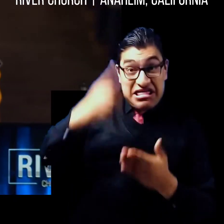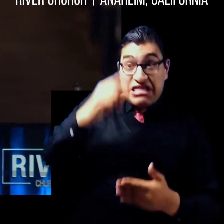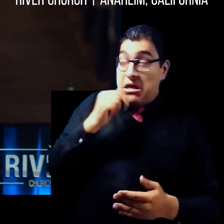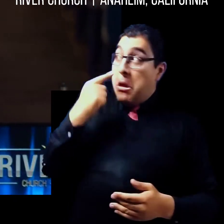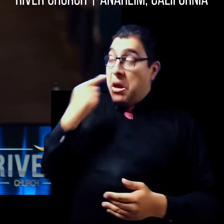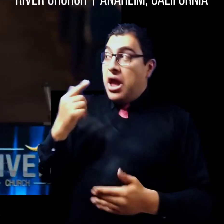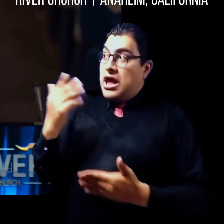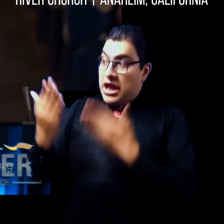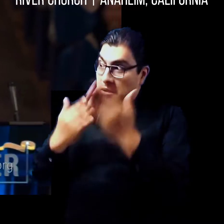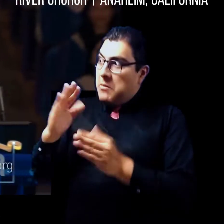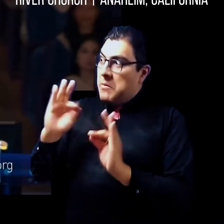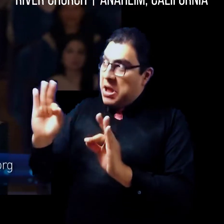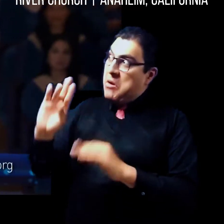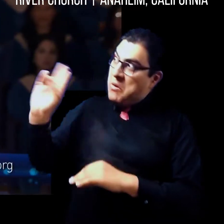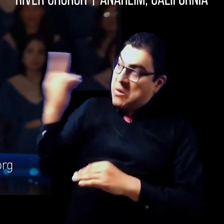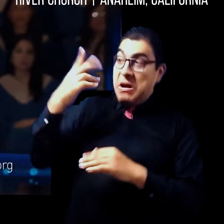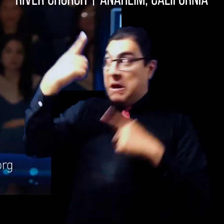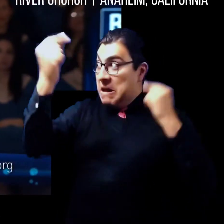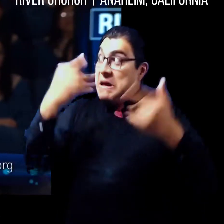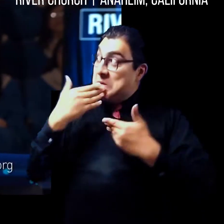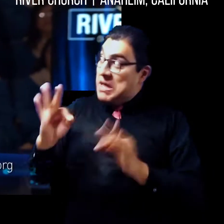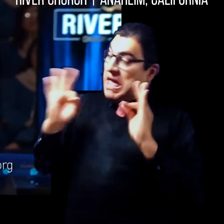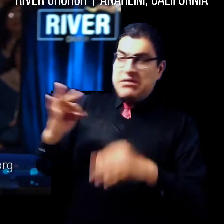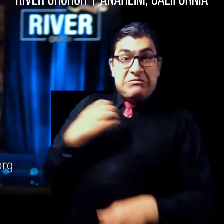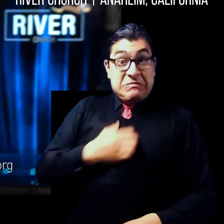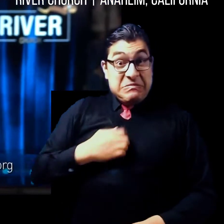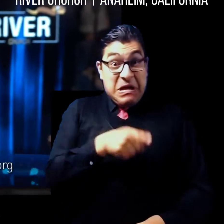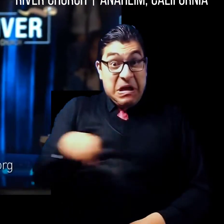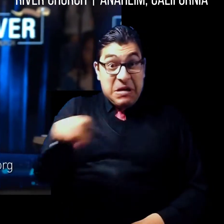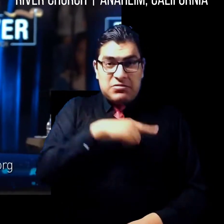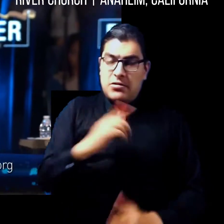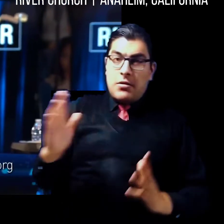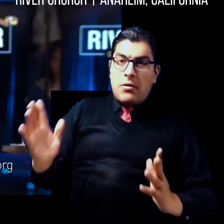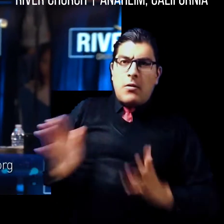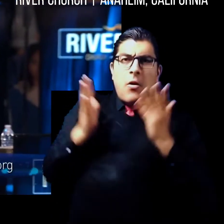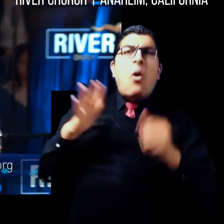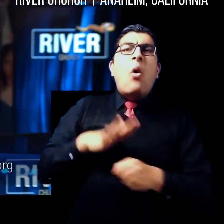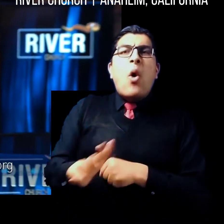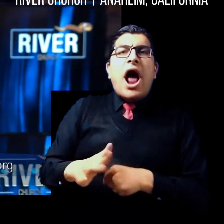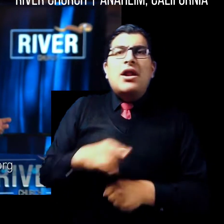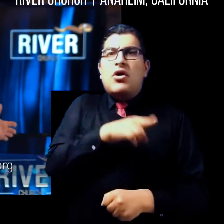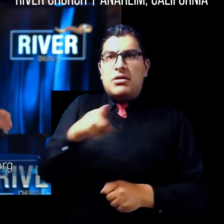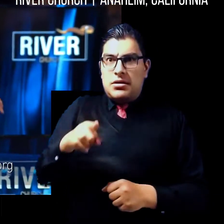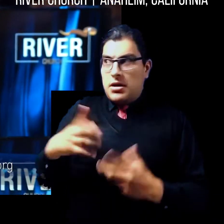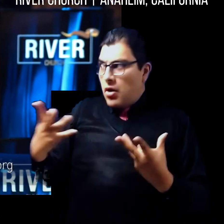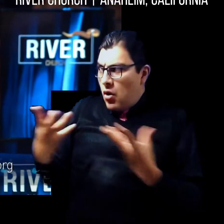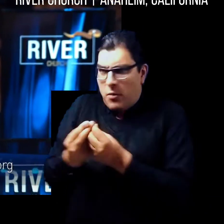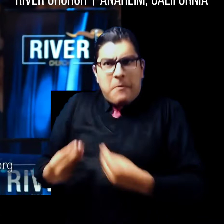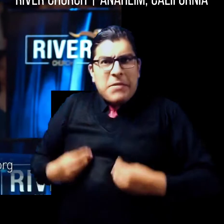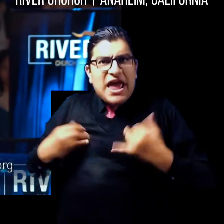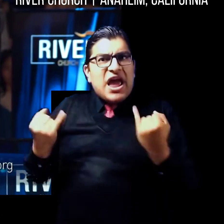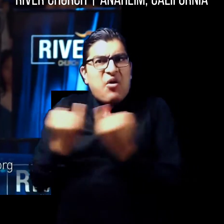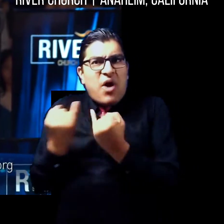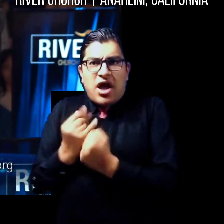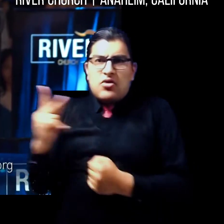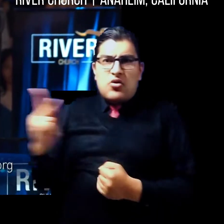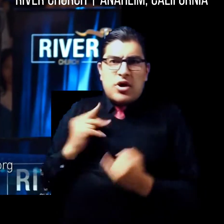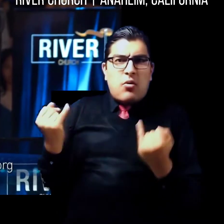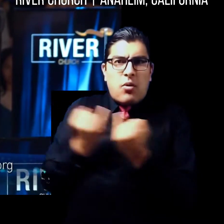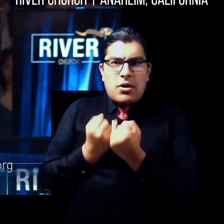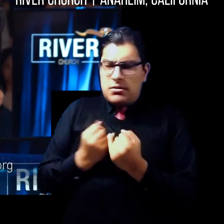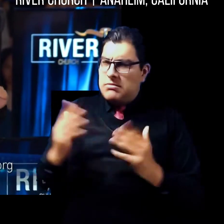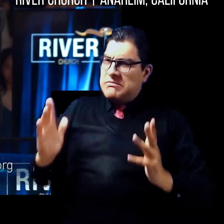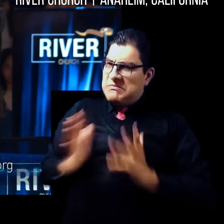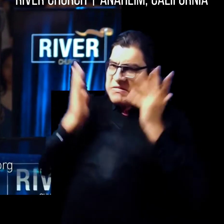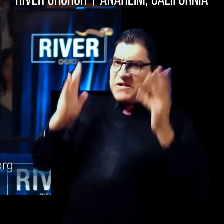estudios. A lo que le sorprende a él es que vives en el mismo mundo que él, o quizás peor, y